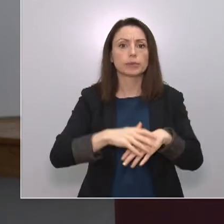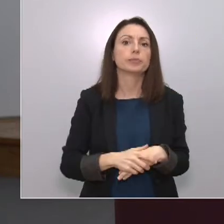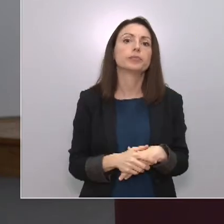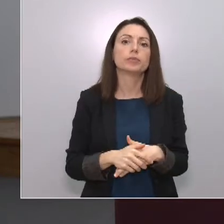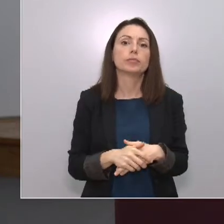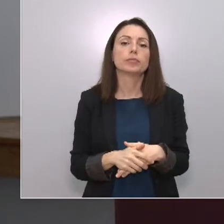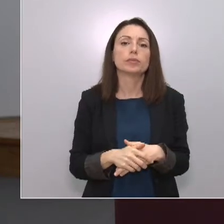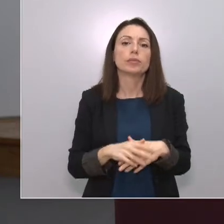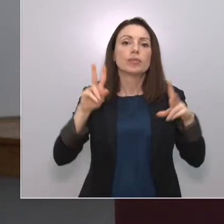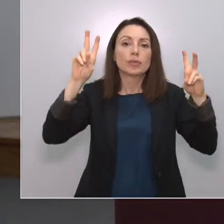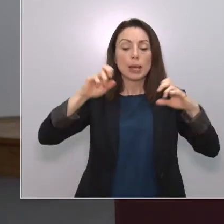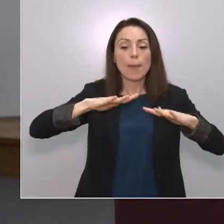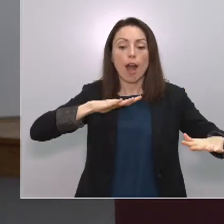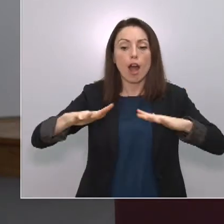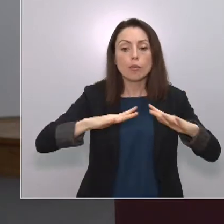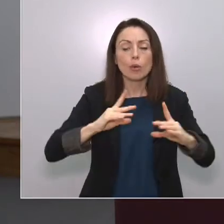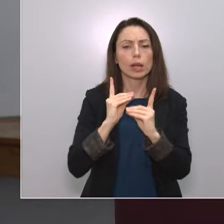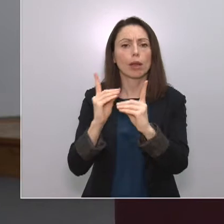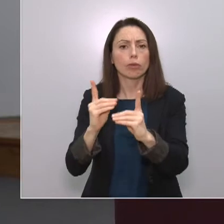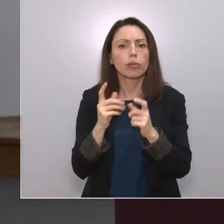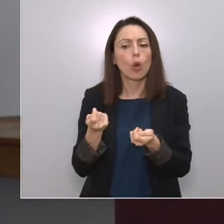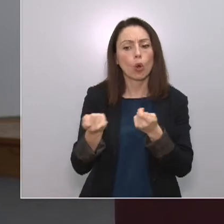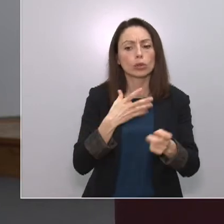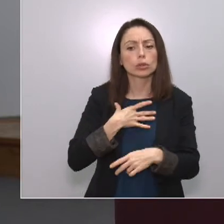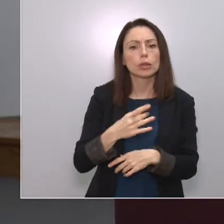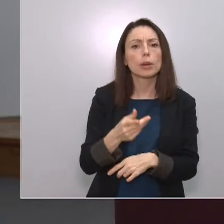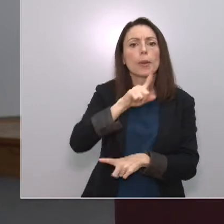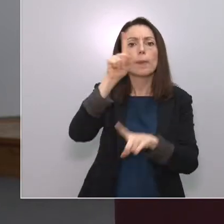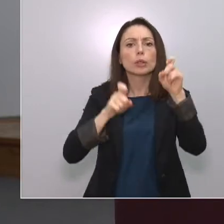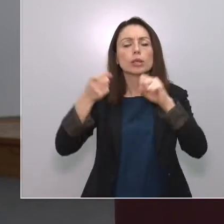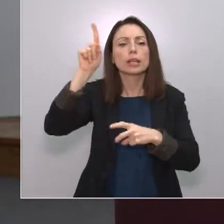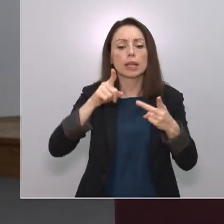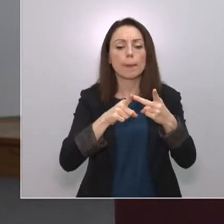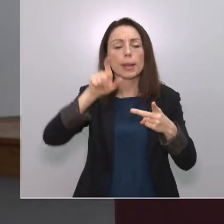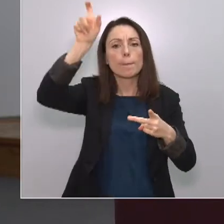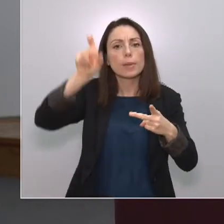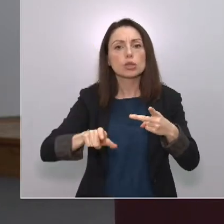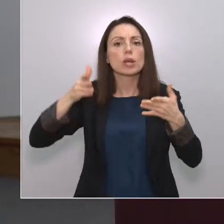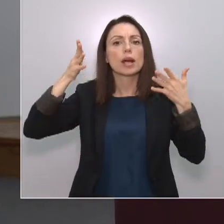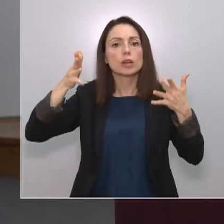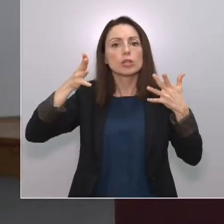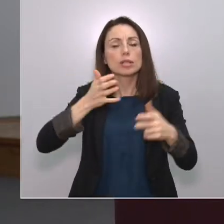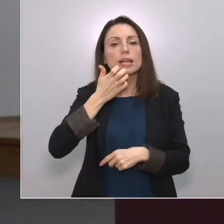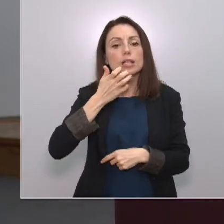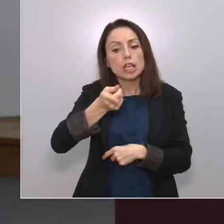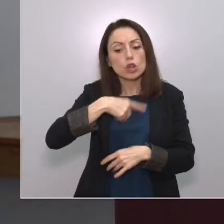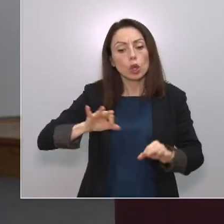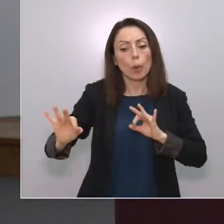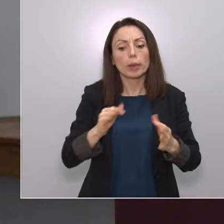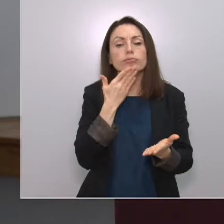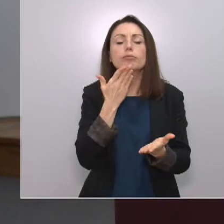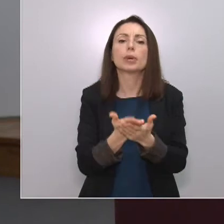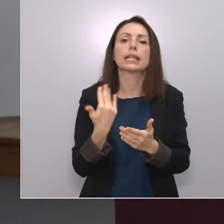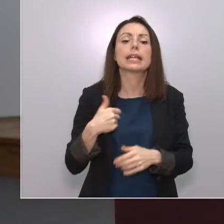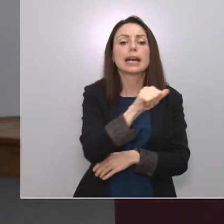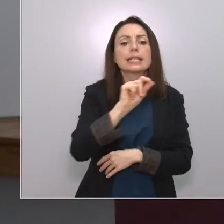las restricciones a la movilidad. También quería preguntarle al presidente, al consejero, si cree que estamos preparados para solicitar ya la